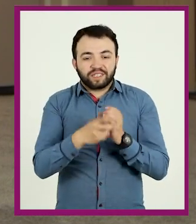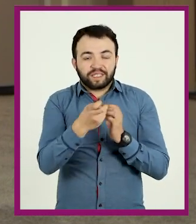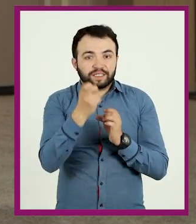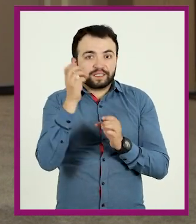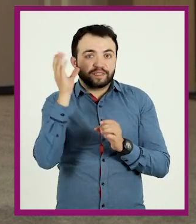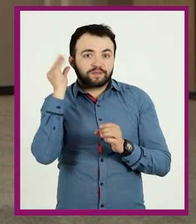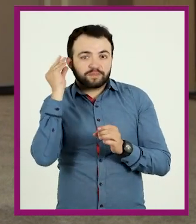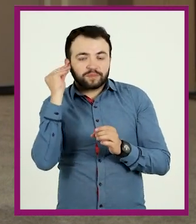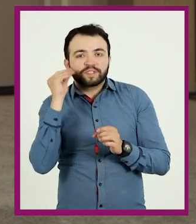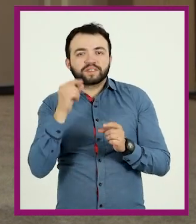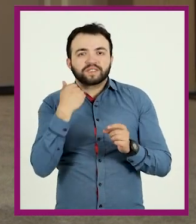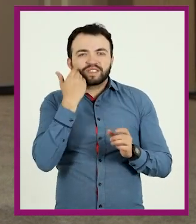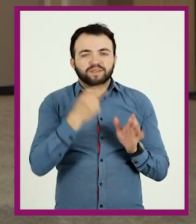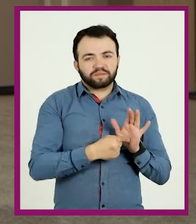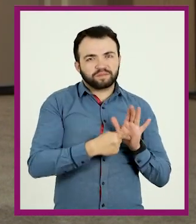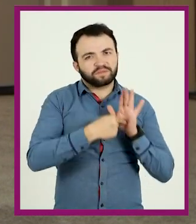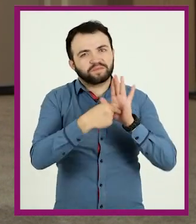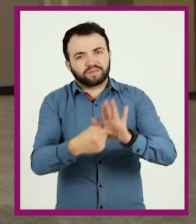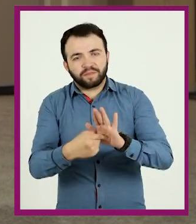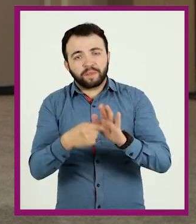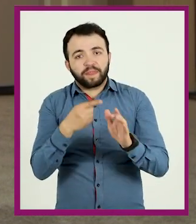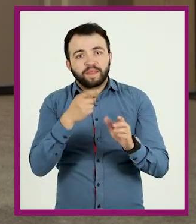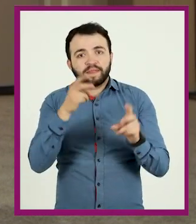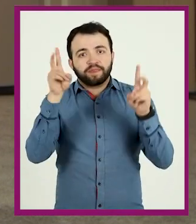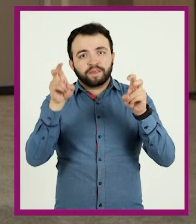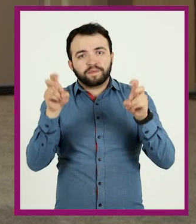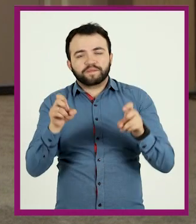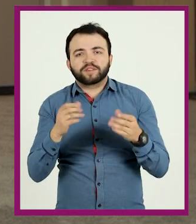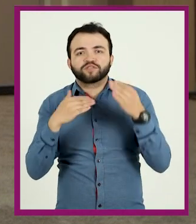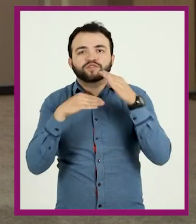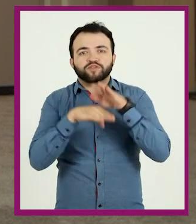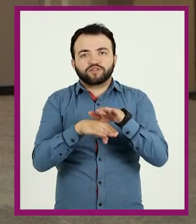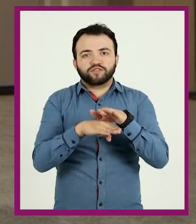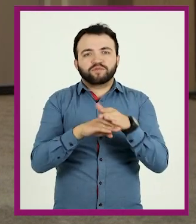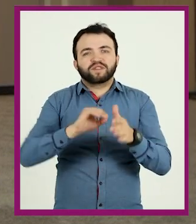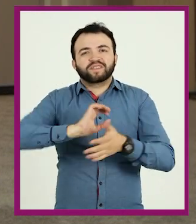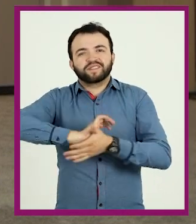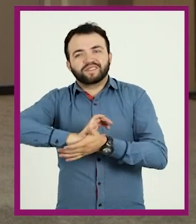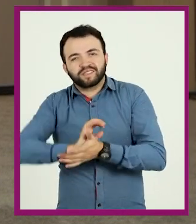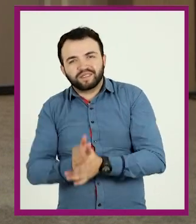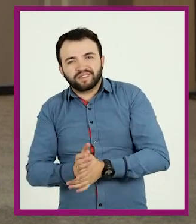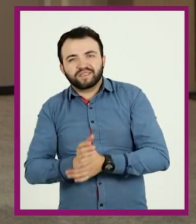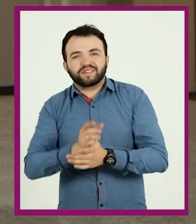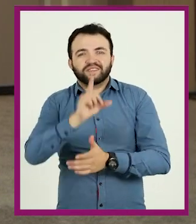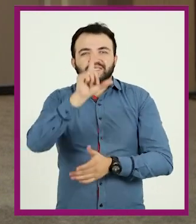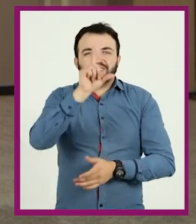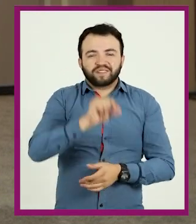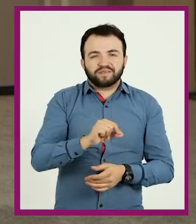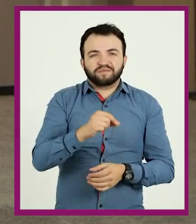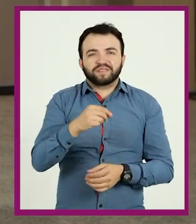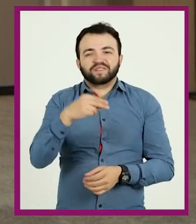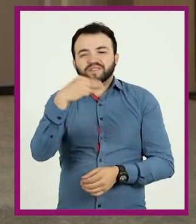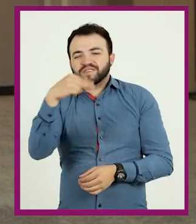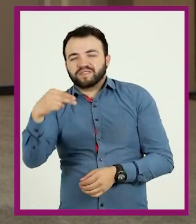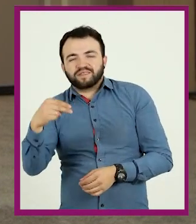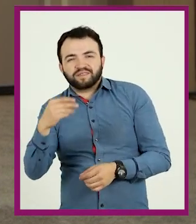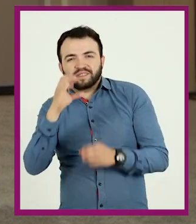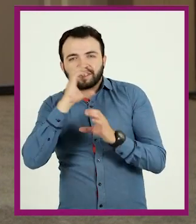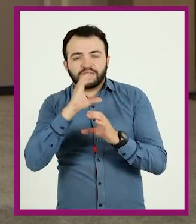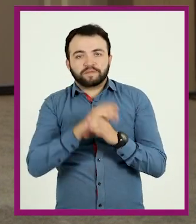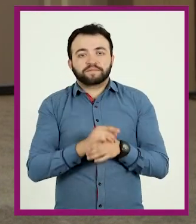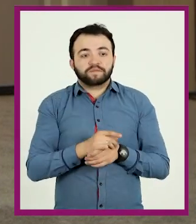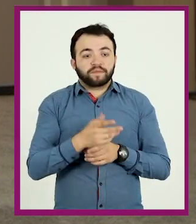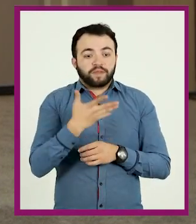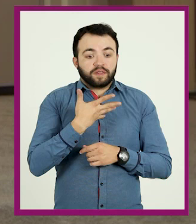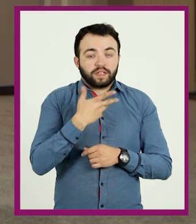gobierno. Uno de ellos, que es a quien escuchamos en el fondo, Khaled, escribió una canción llamada Triglicé, que